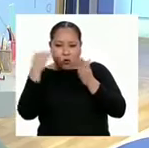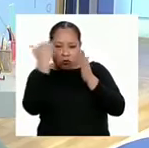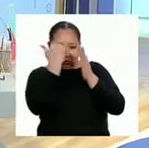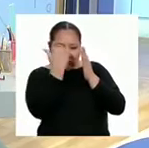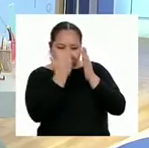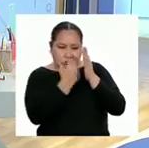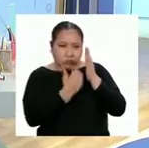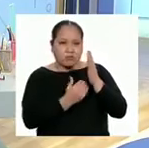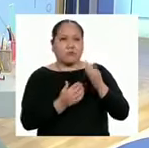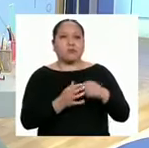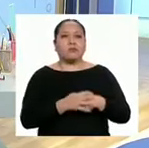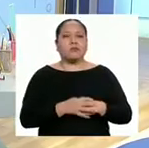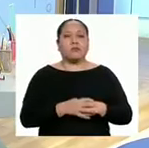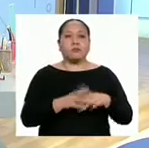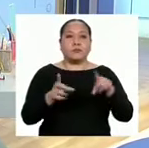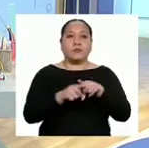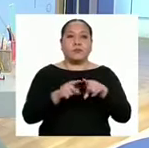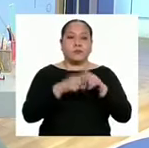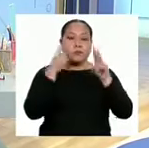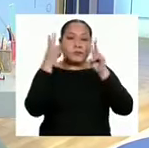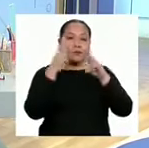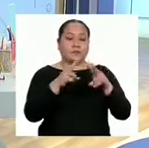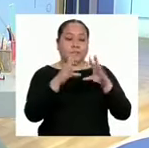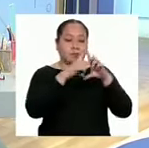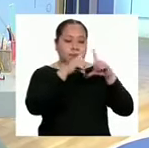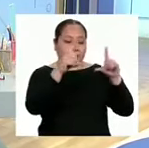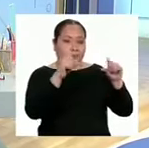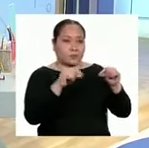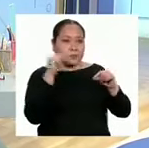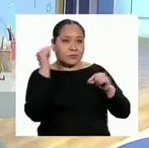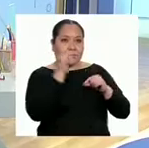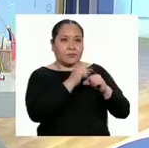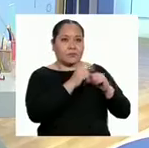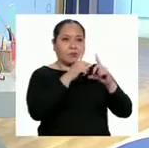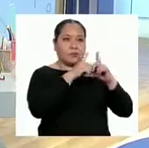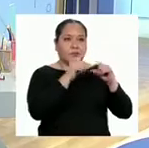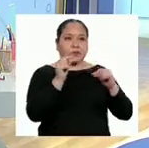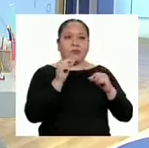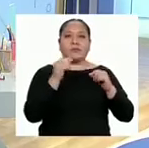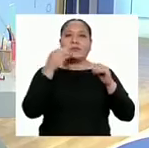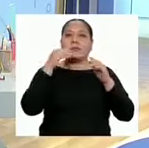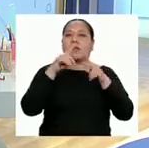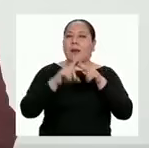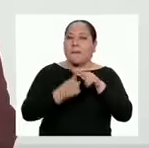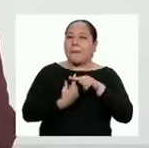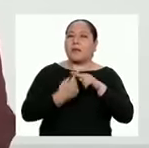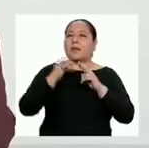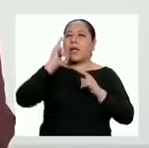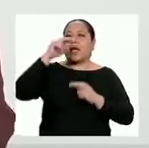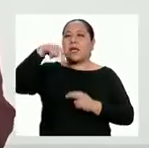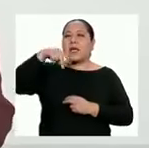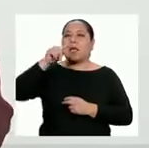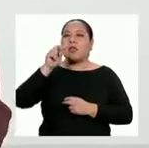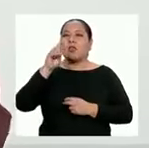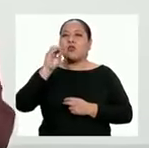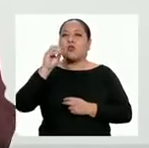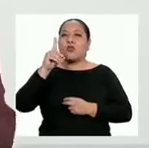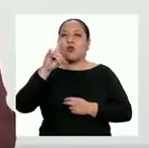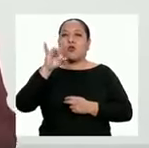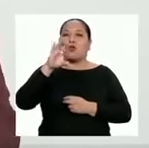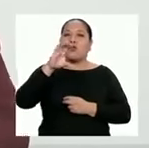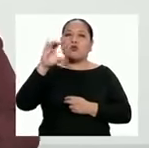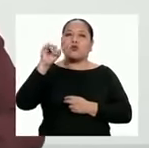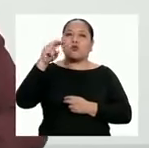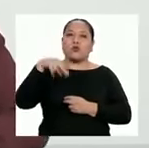esa palabra. Otra cosa que veo en el texto es que ese párrafo es una introducción, ¿cierto? ¿Y para